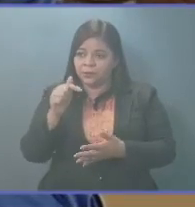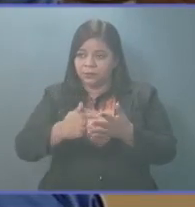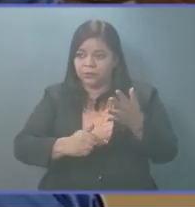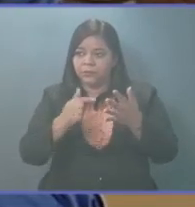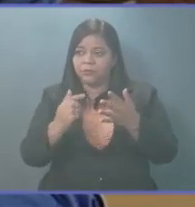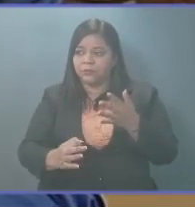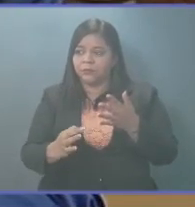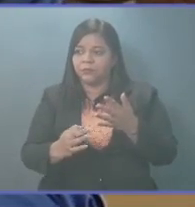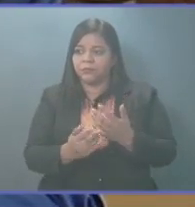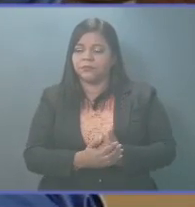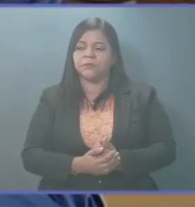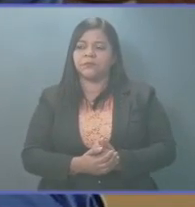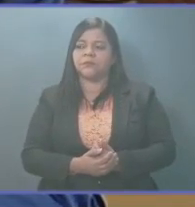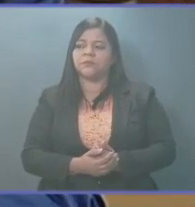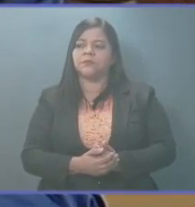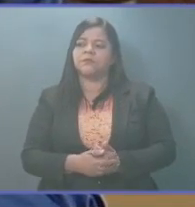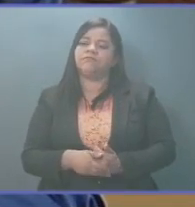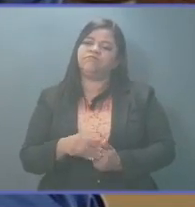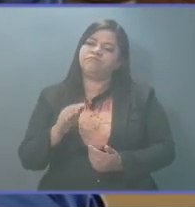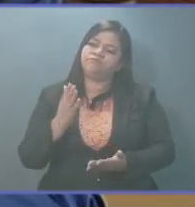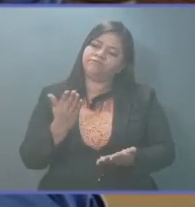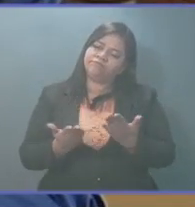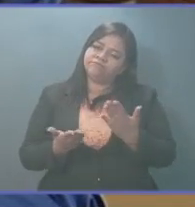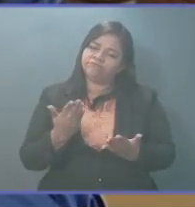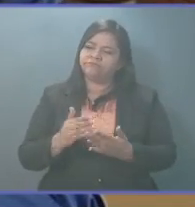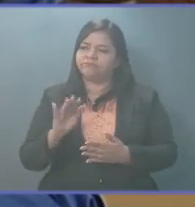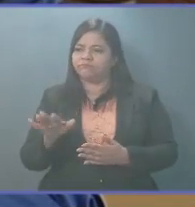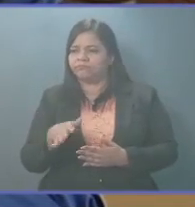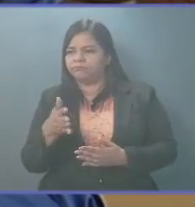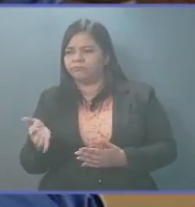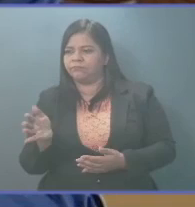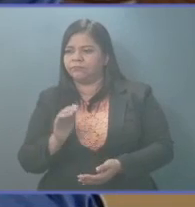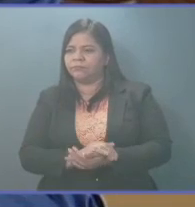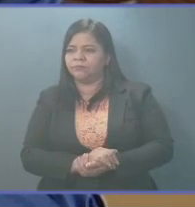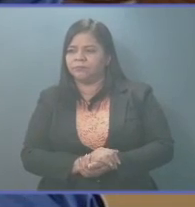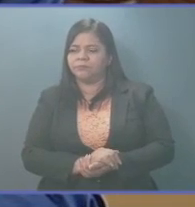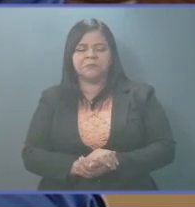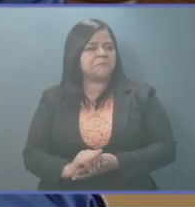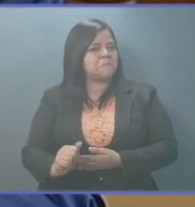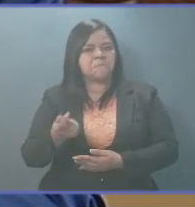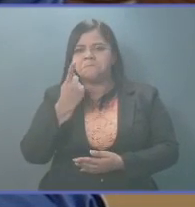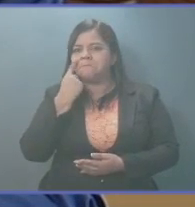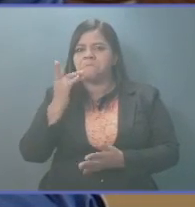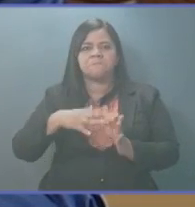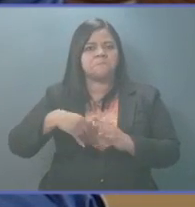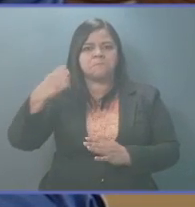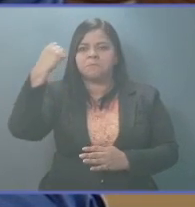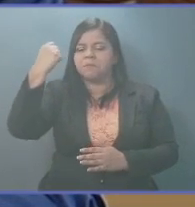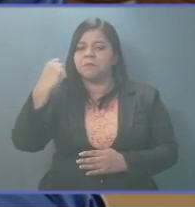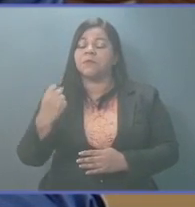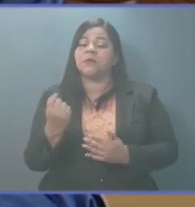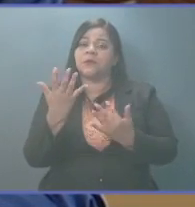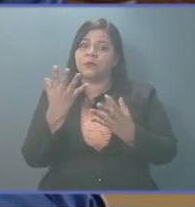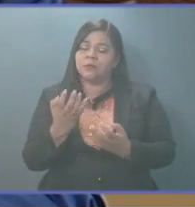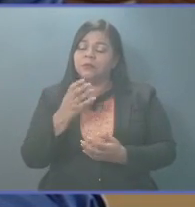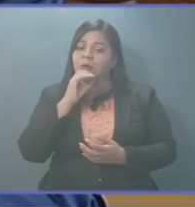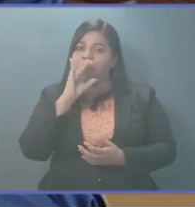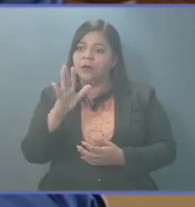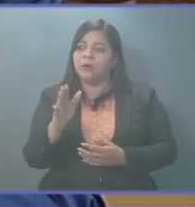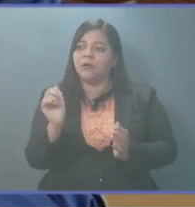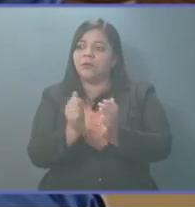legislación que muchas veces no se le da la prioridad, viene a abonar a